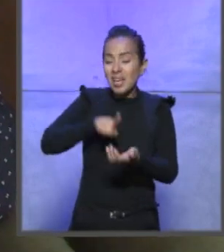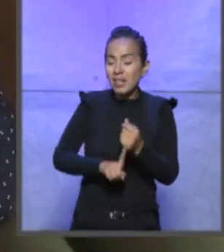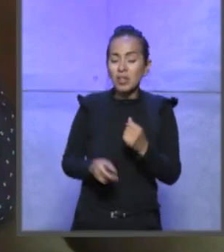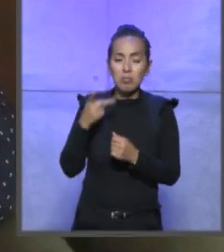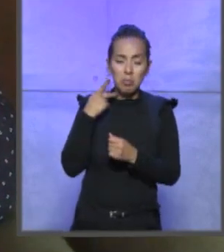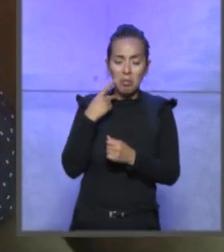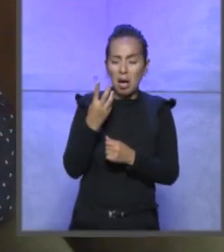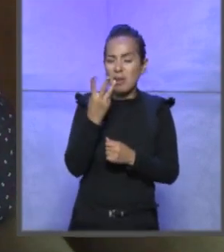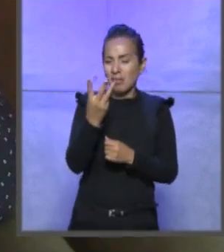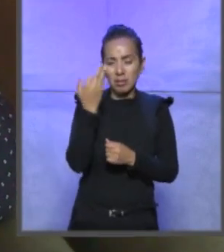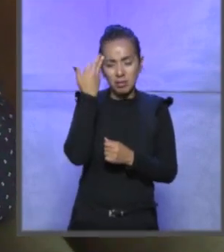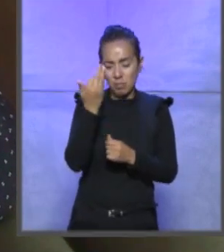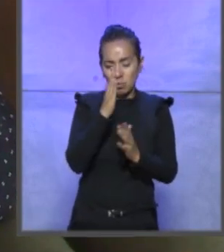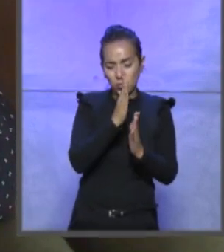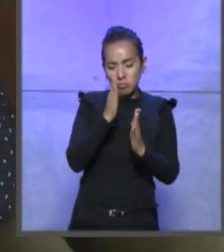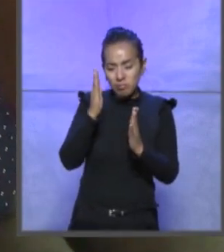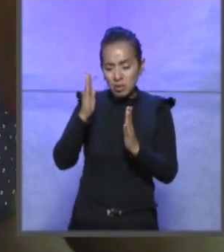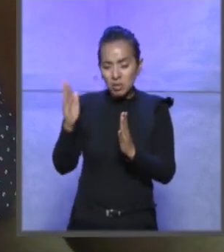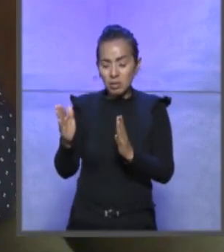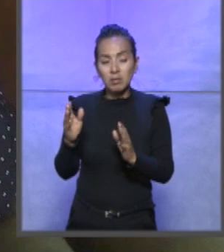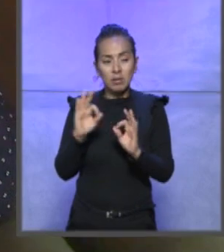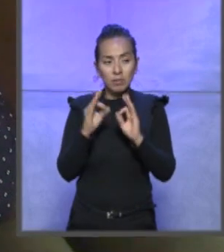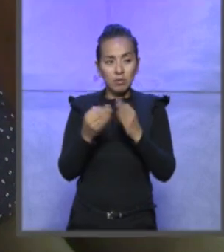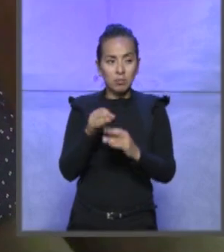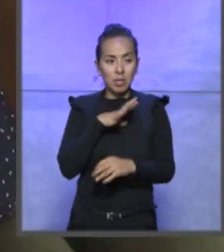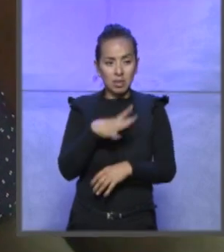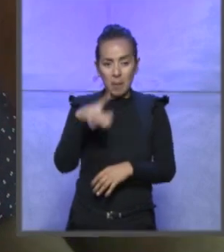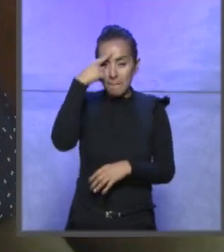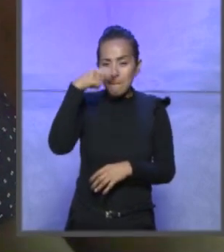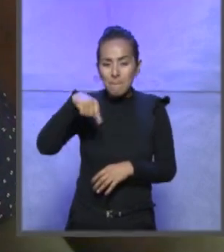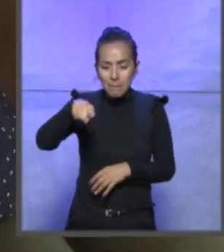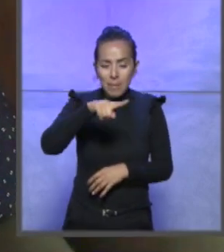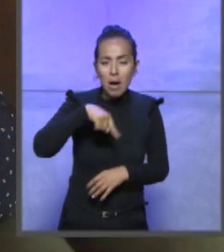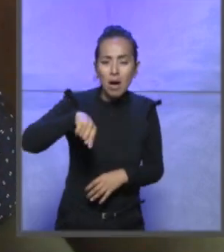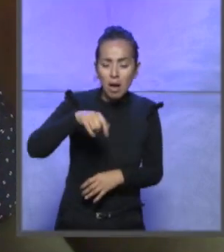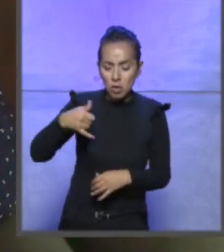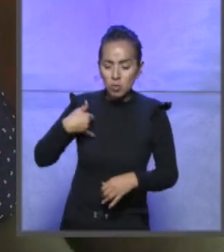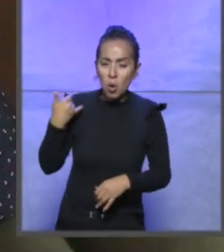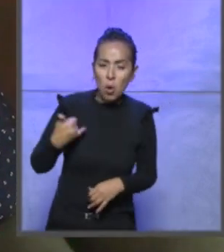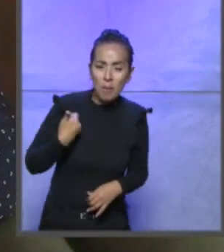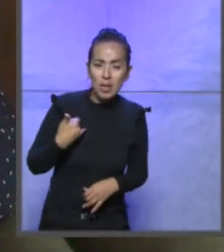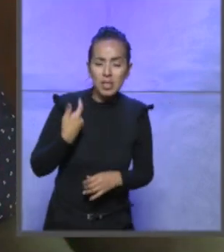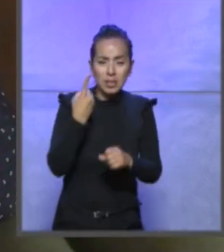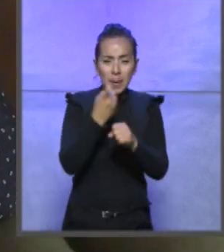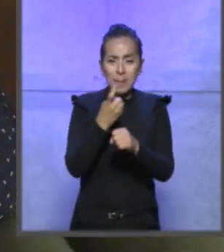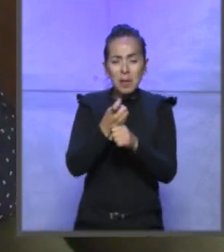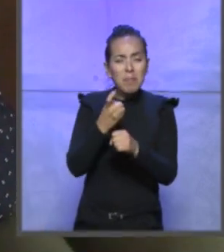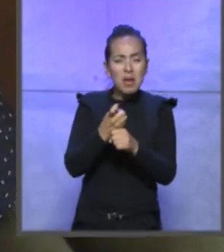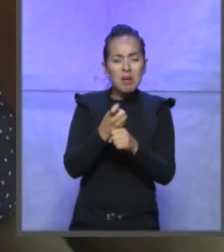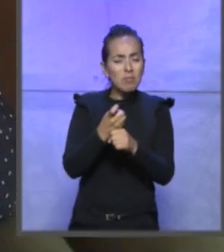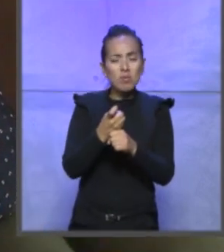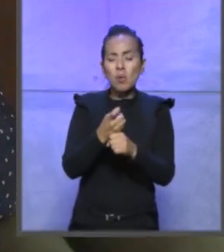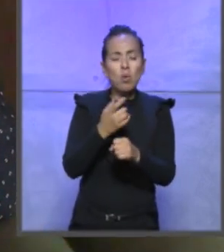momentos. En estos tres momentos, de manera general, para el caso de los jóvenes o de la juventud, el primer